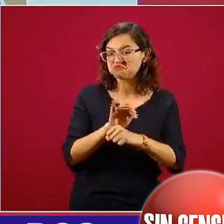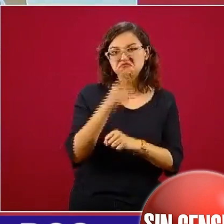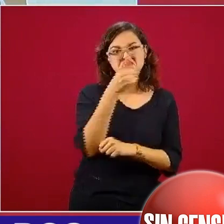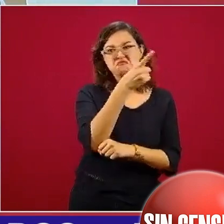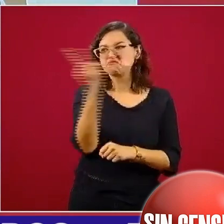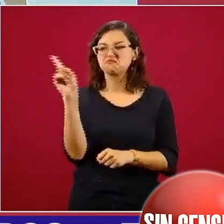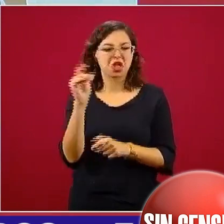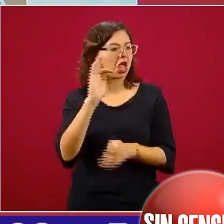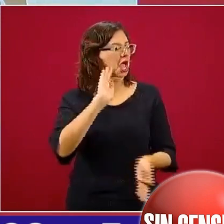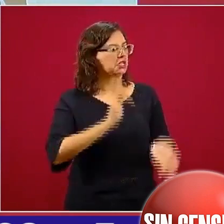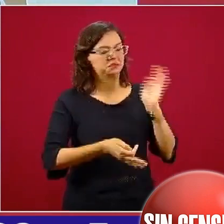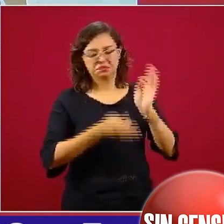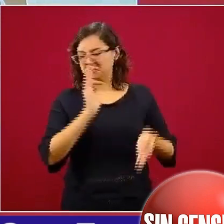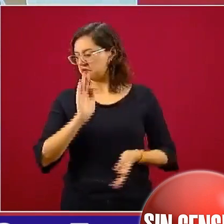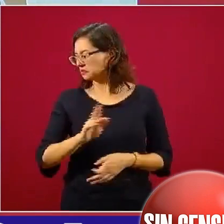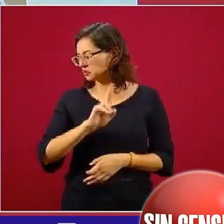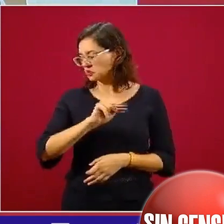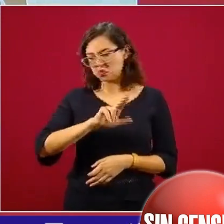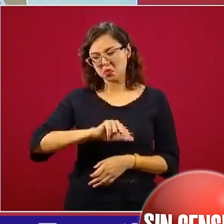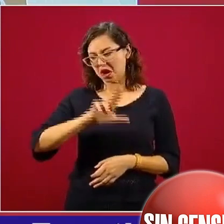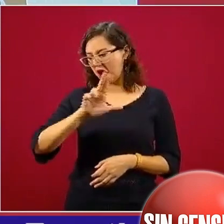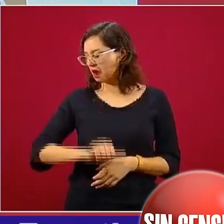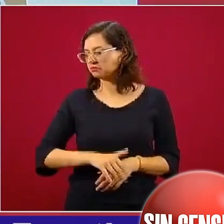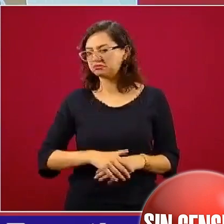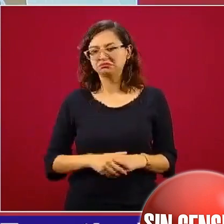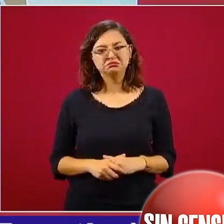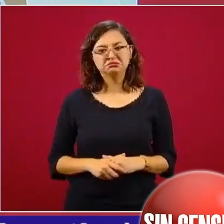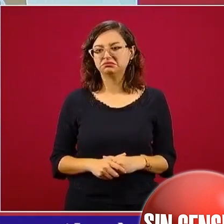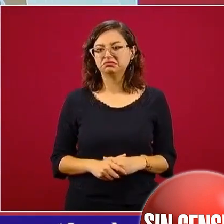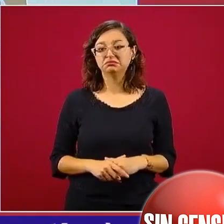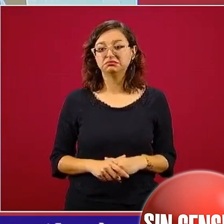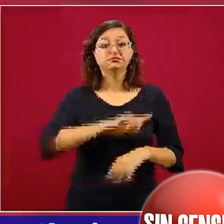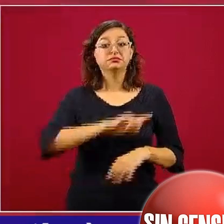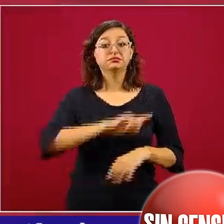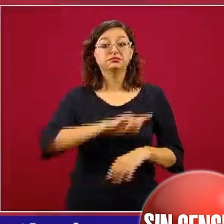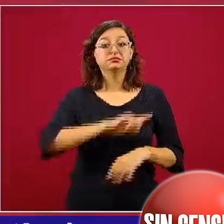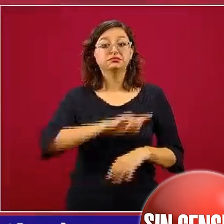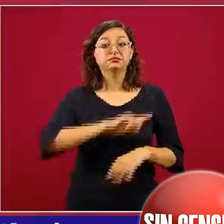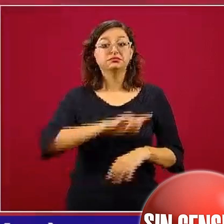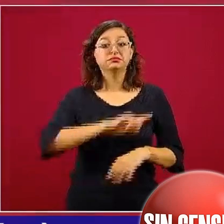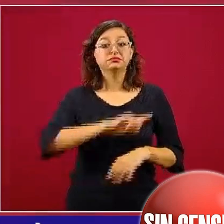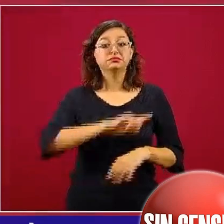Luego, por las mismas confrontaciones políticas,